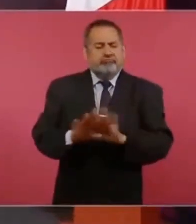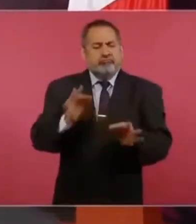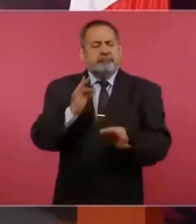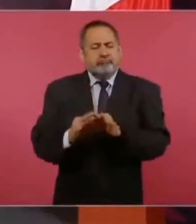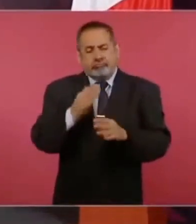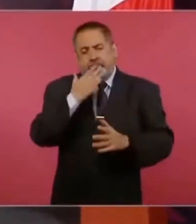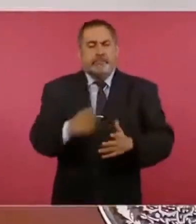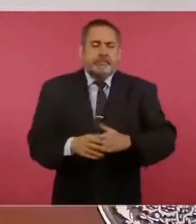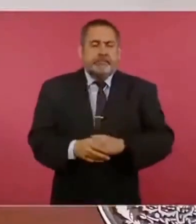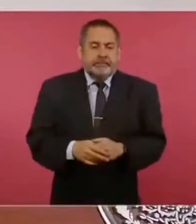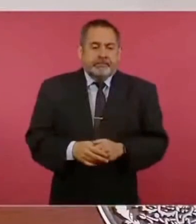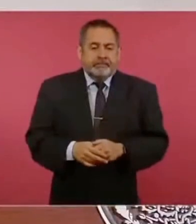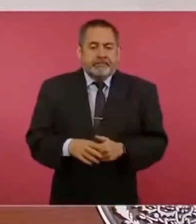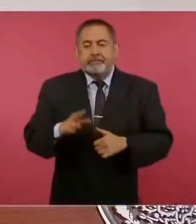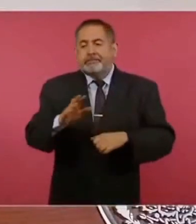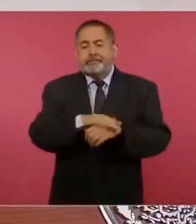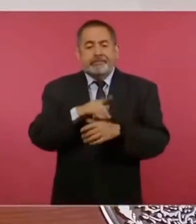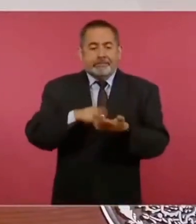es difícil